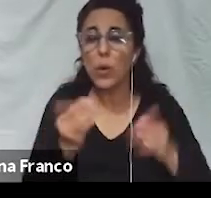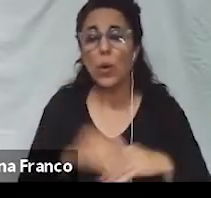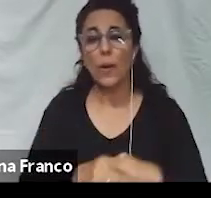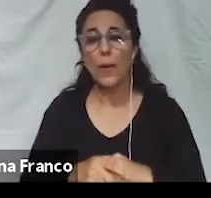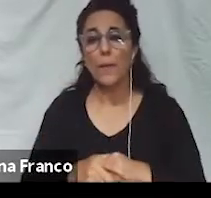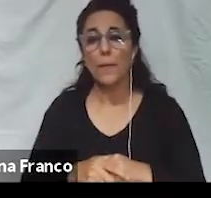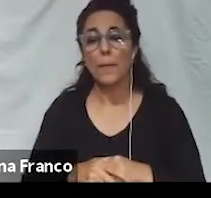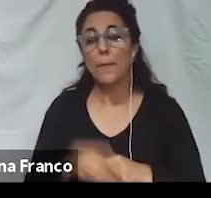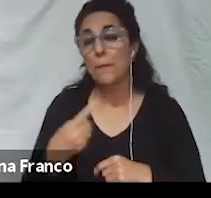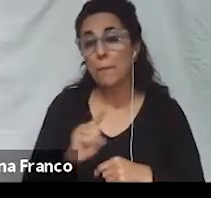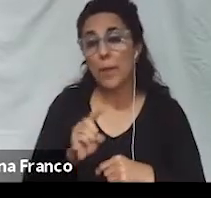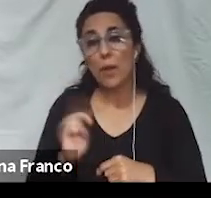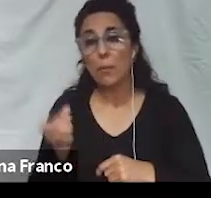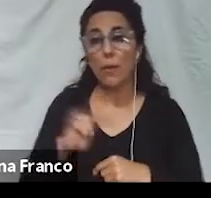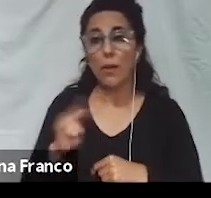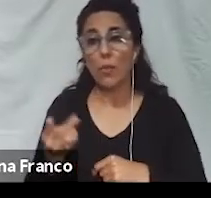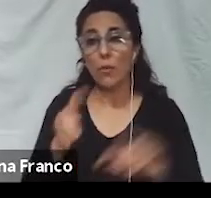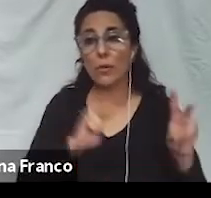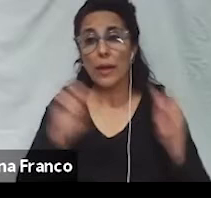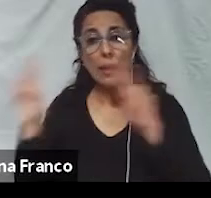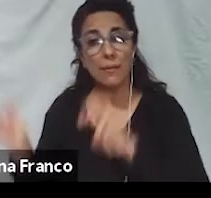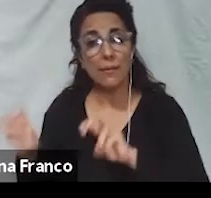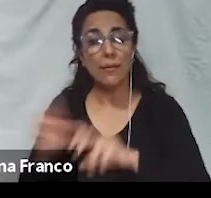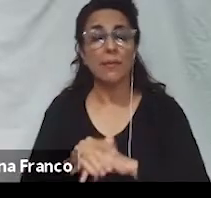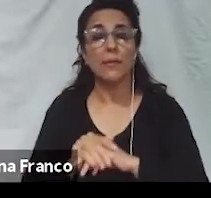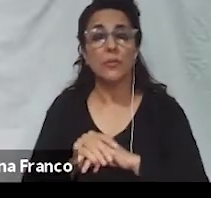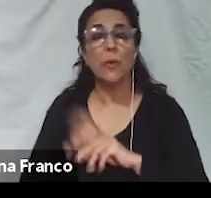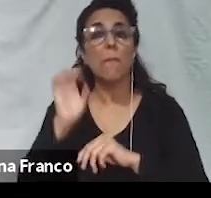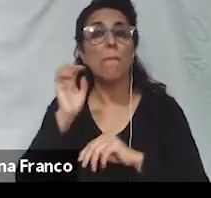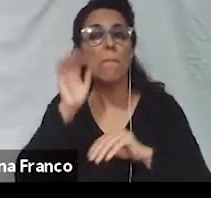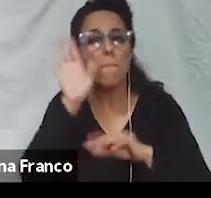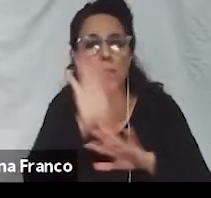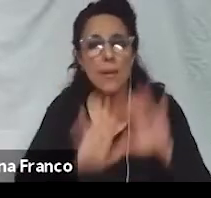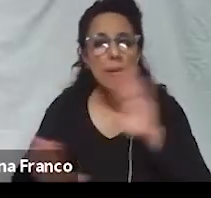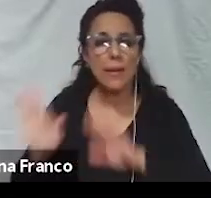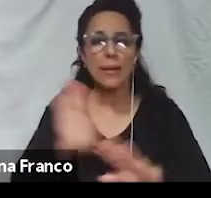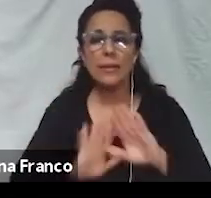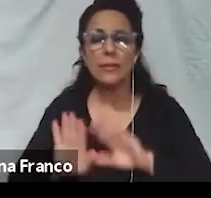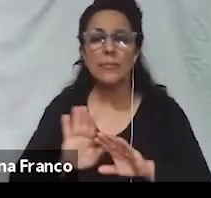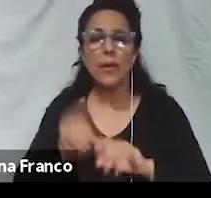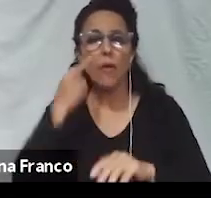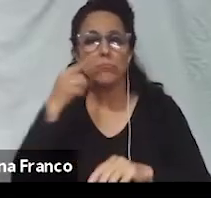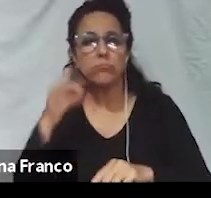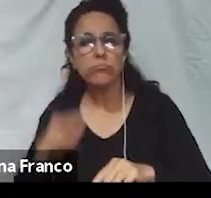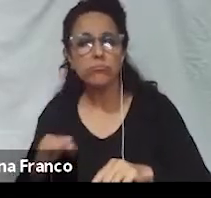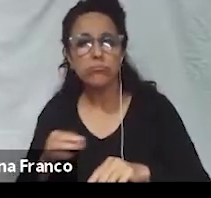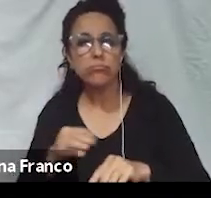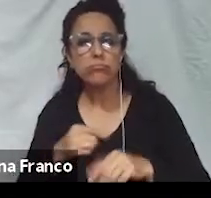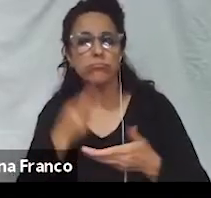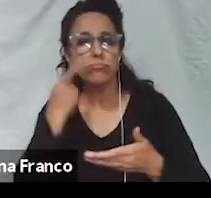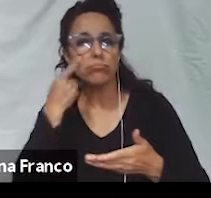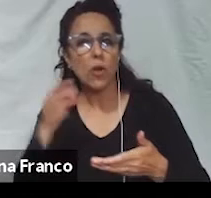producto digital. Pero en ambos casos, lo primero y principal es planificar esta auditoría, es decir, vamos a tener